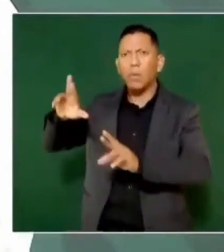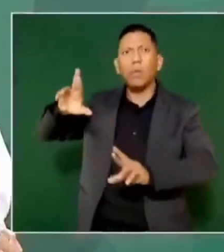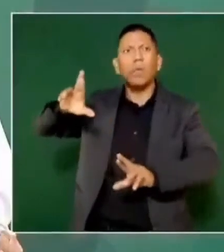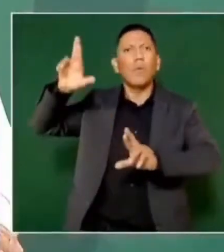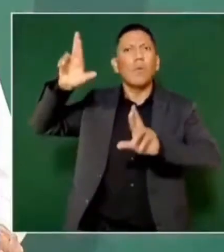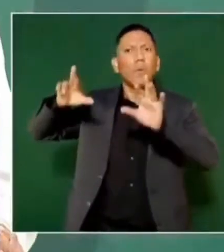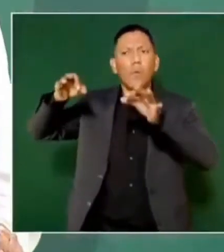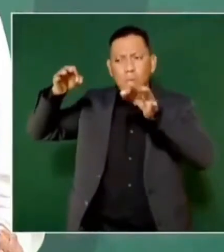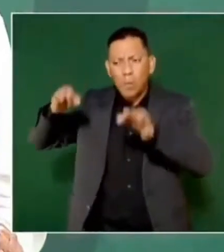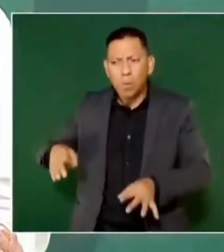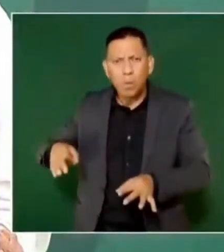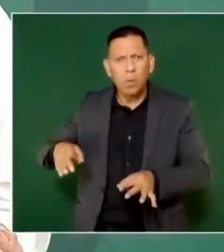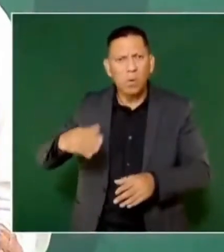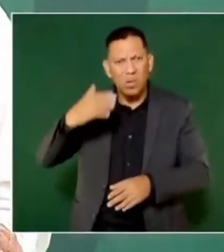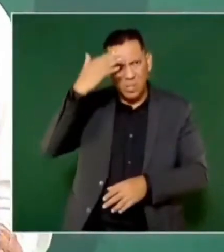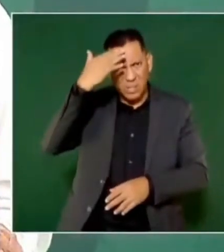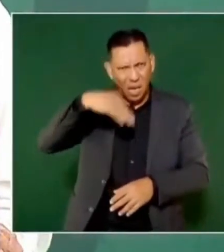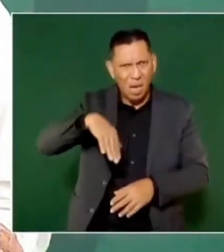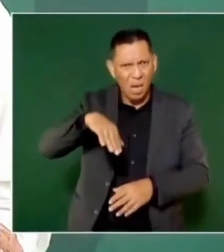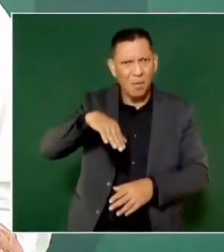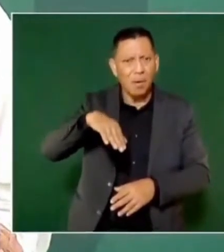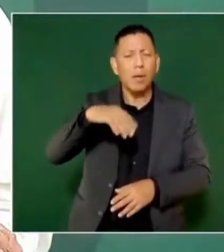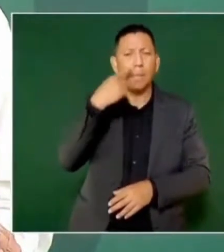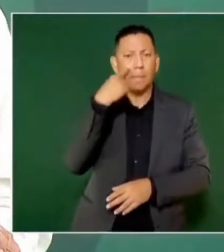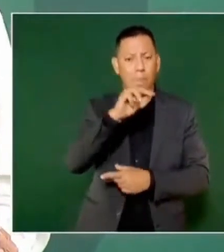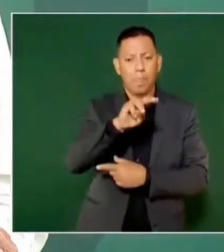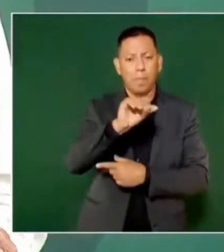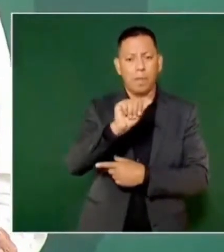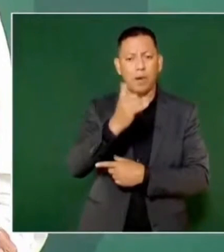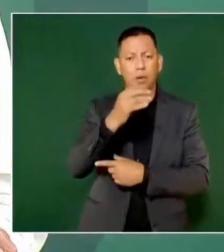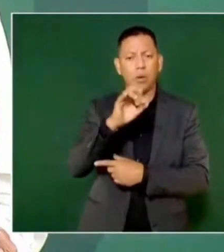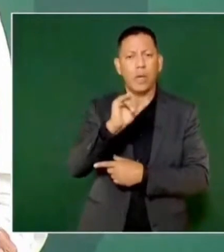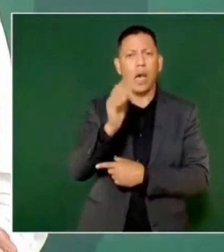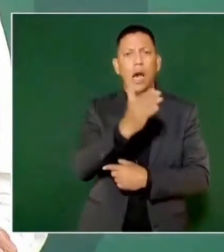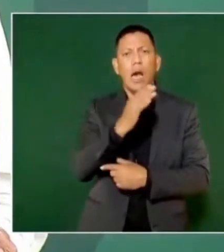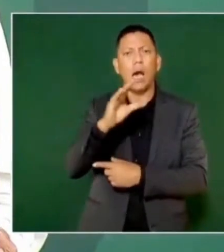¿Quién sabía qué cosa es una mayoría calificada?